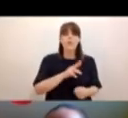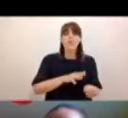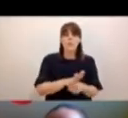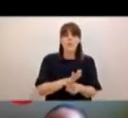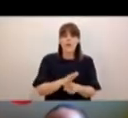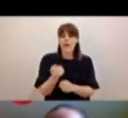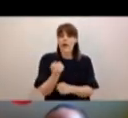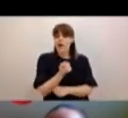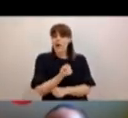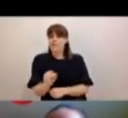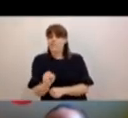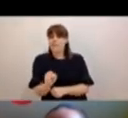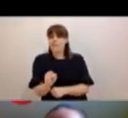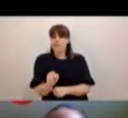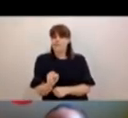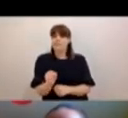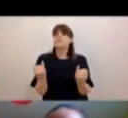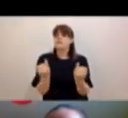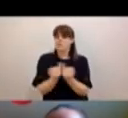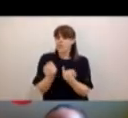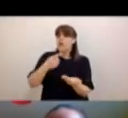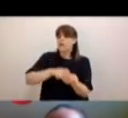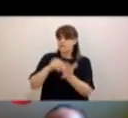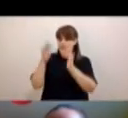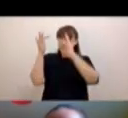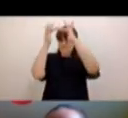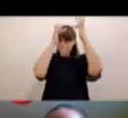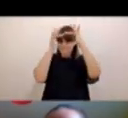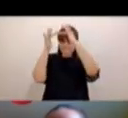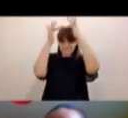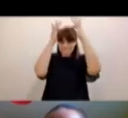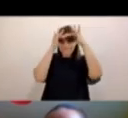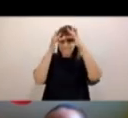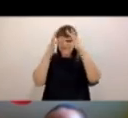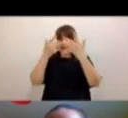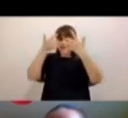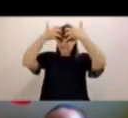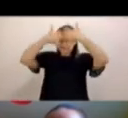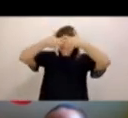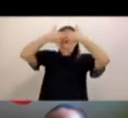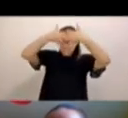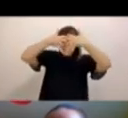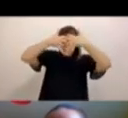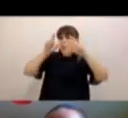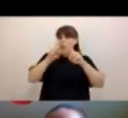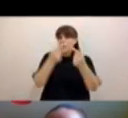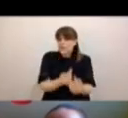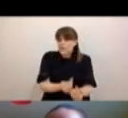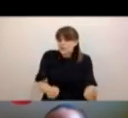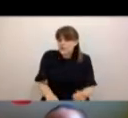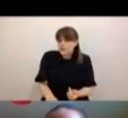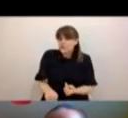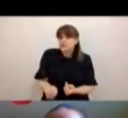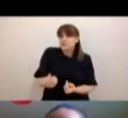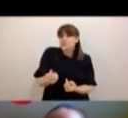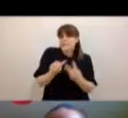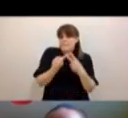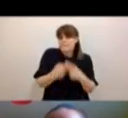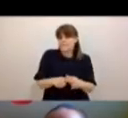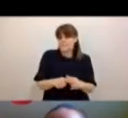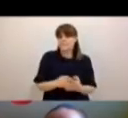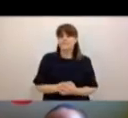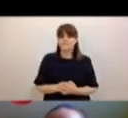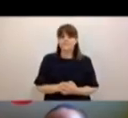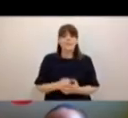están relacionadas con ciertos circuitos que se forman en nuestro cerebro en los primeros años de vida imagínense que nosotros traemos un mapa